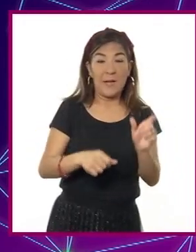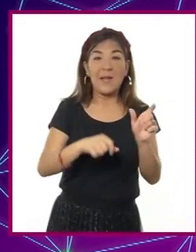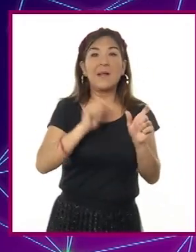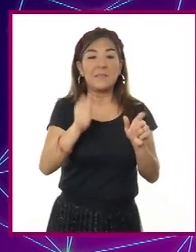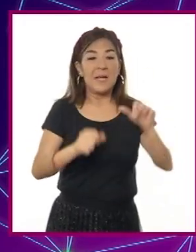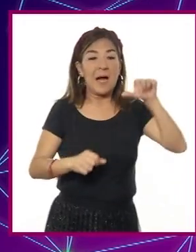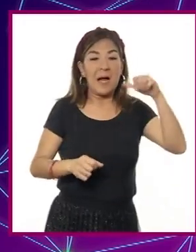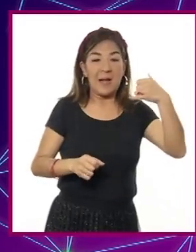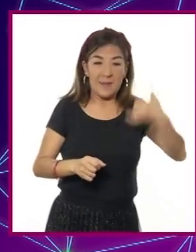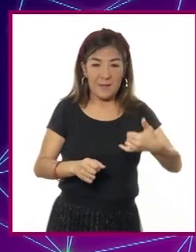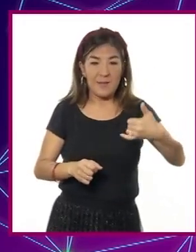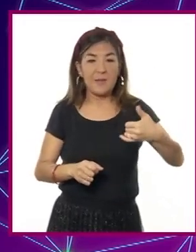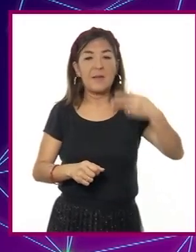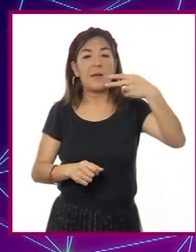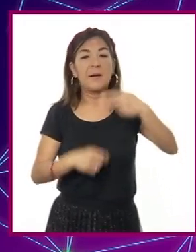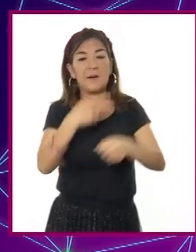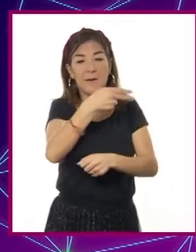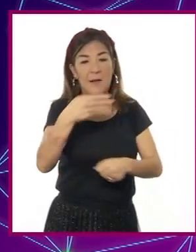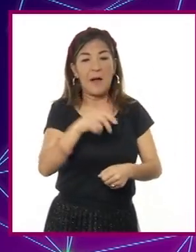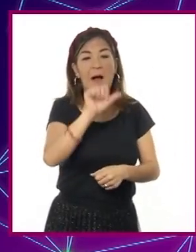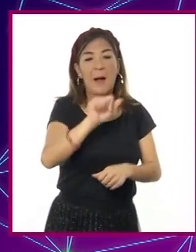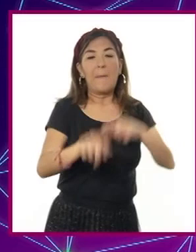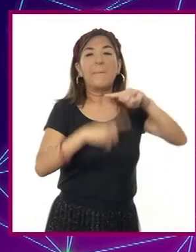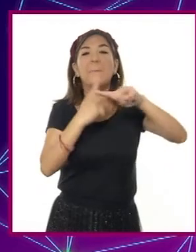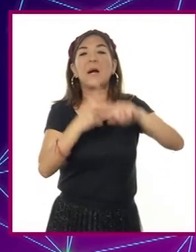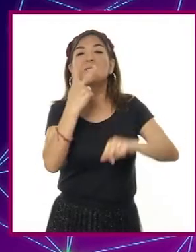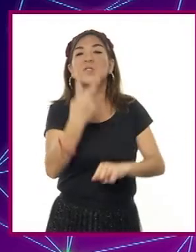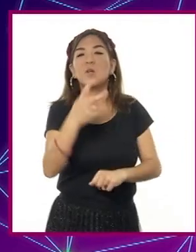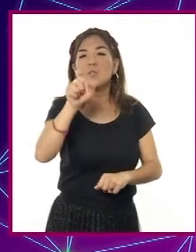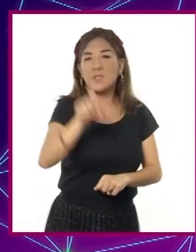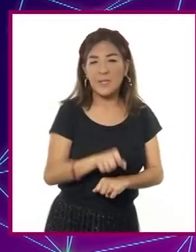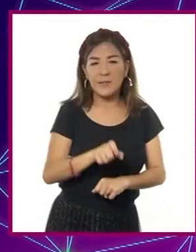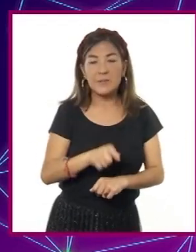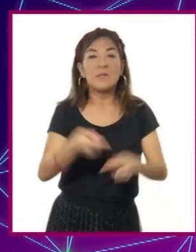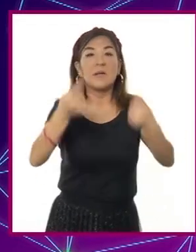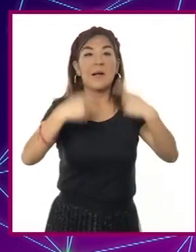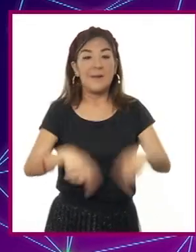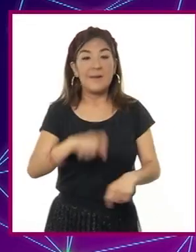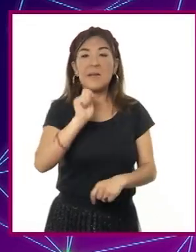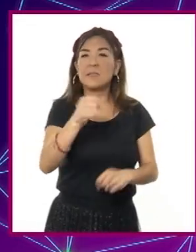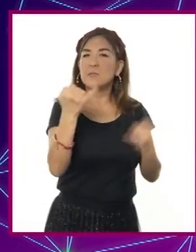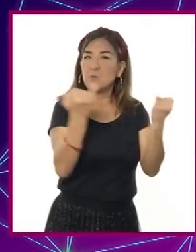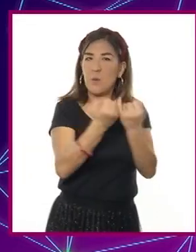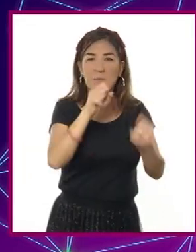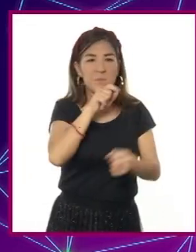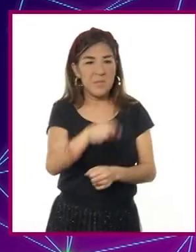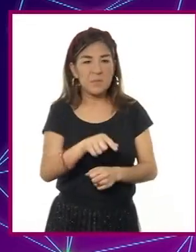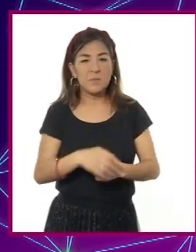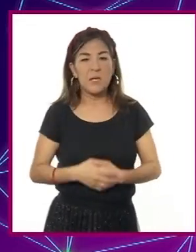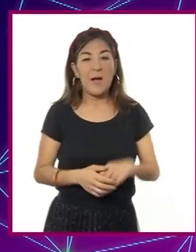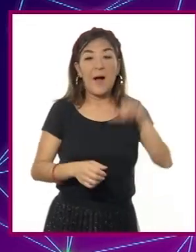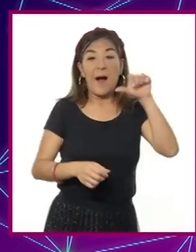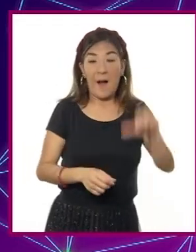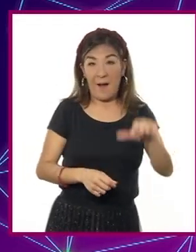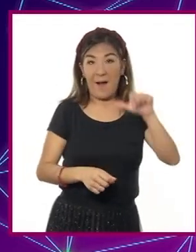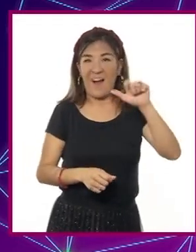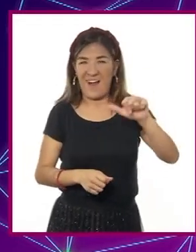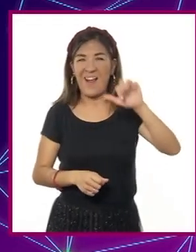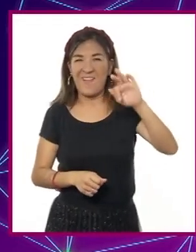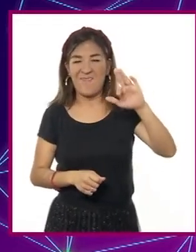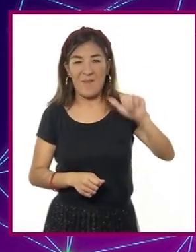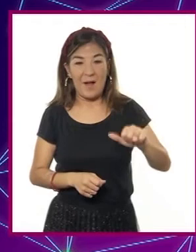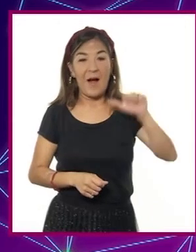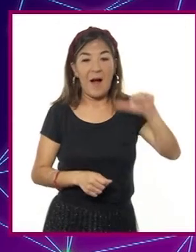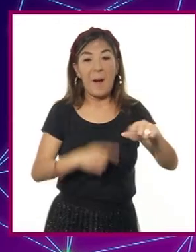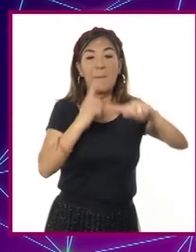igual a alfa más 2X. Se igualan las dos expresiones y se tiene que alfa más